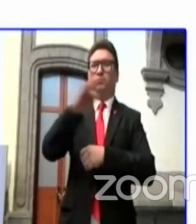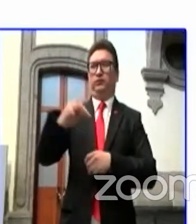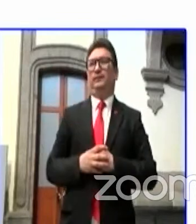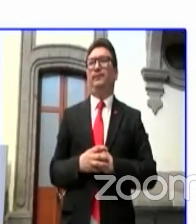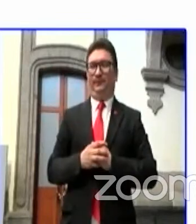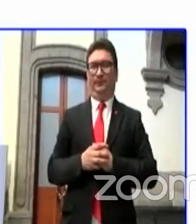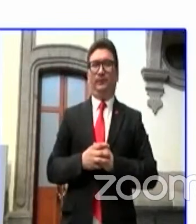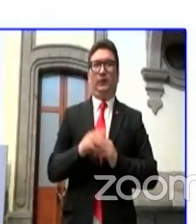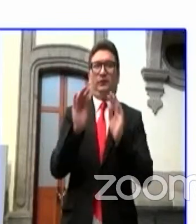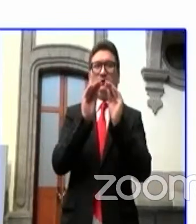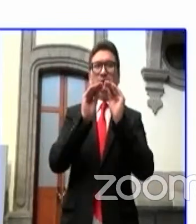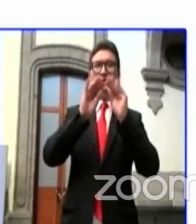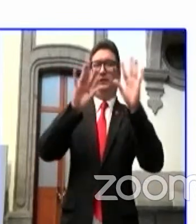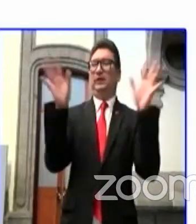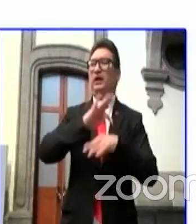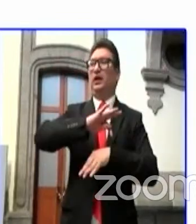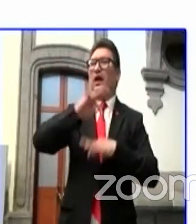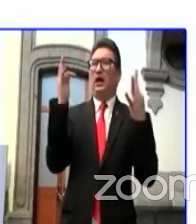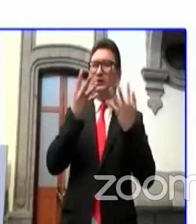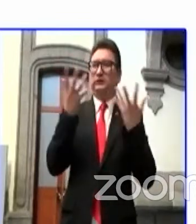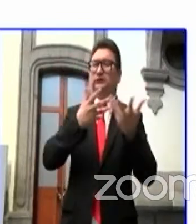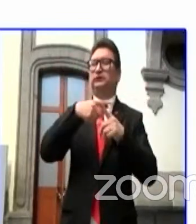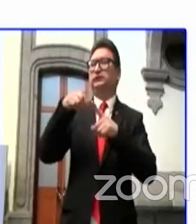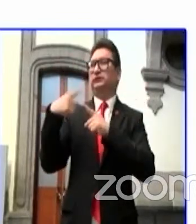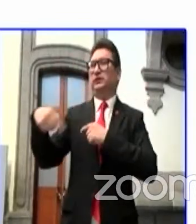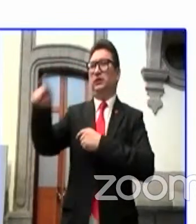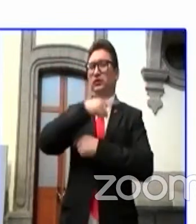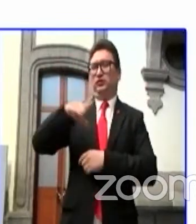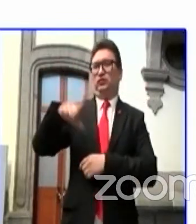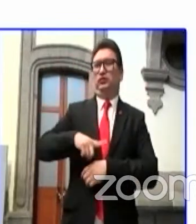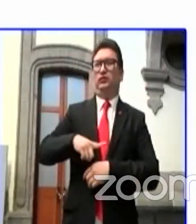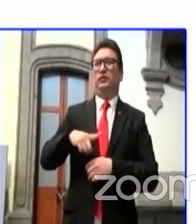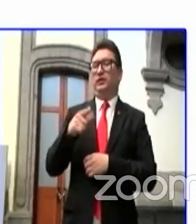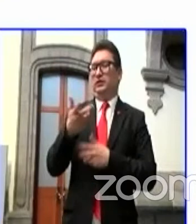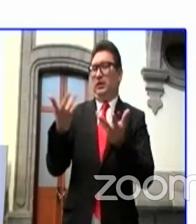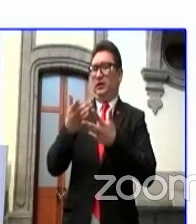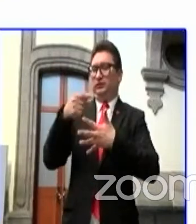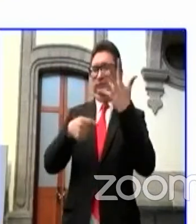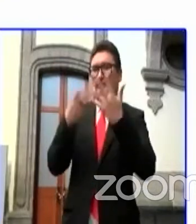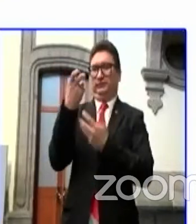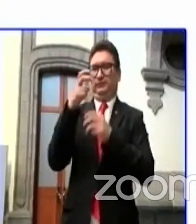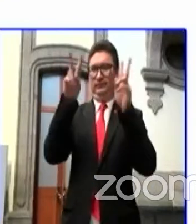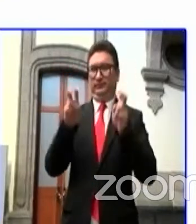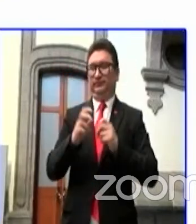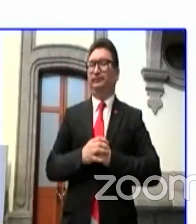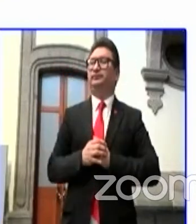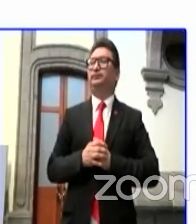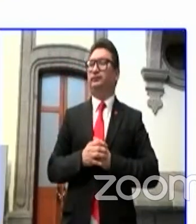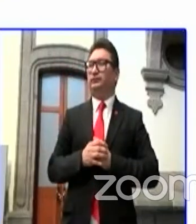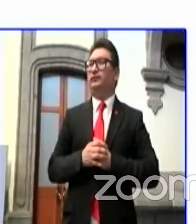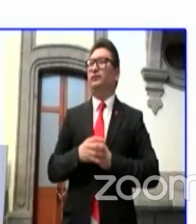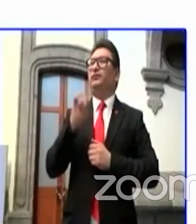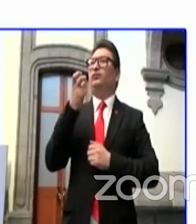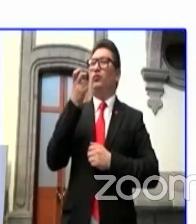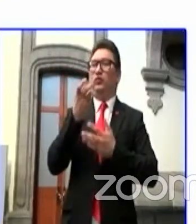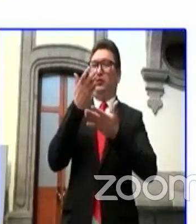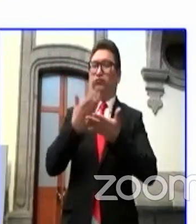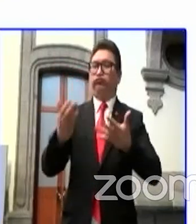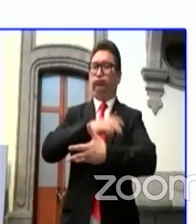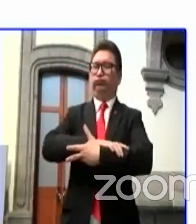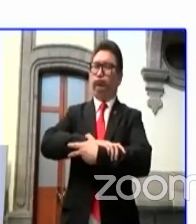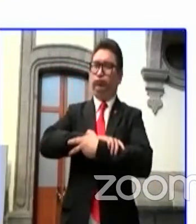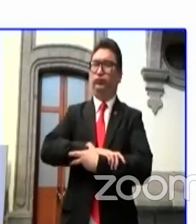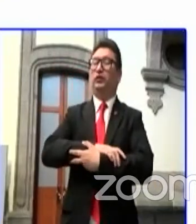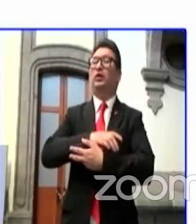supuesto, todas las acciones que está haciendo el gobierno en esta materia. Por eso, el pacto tiene